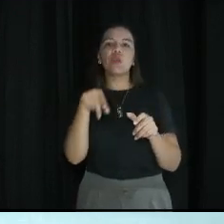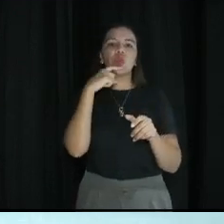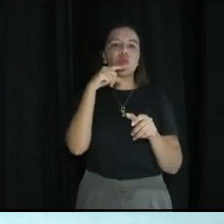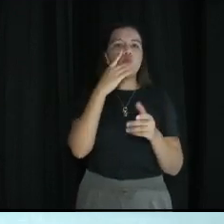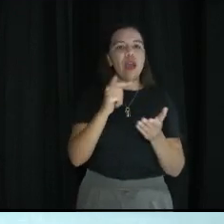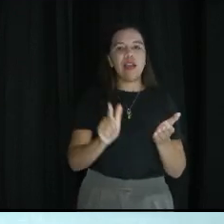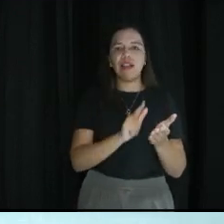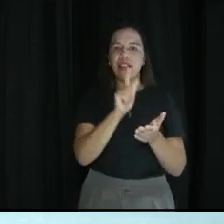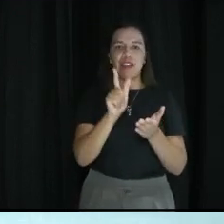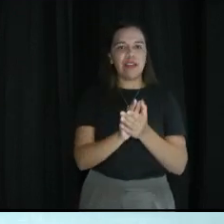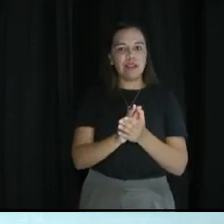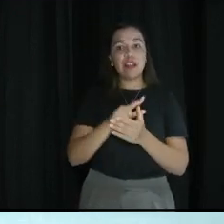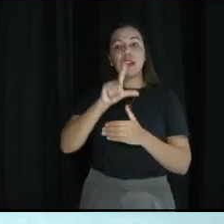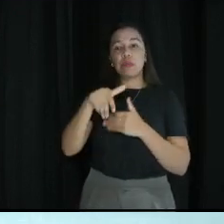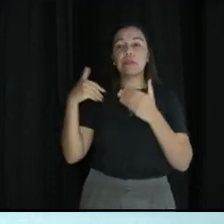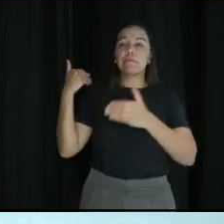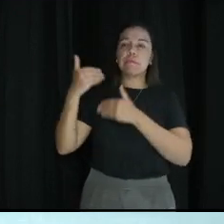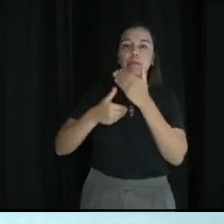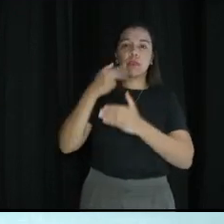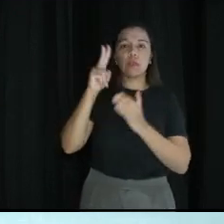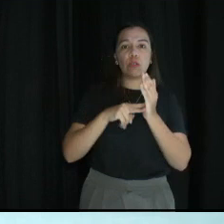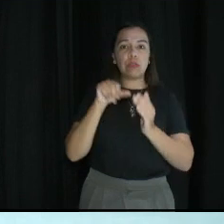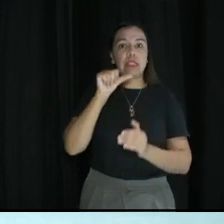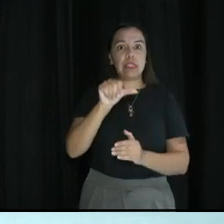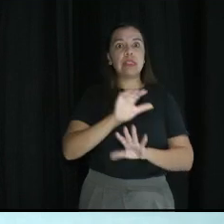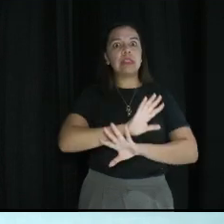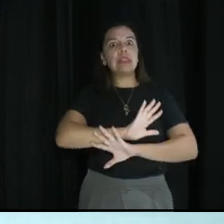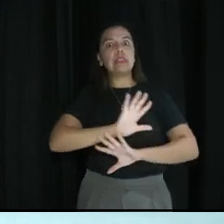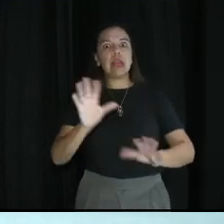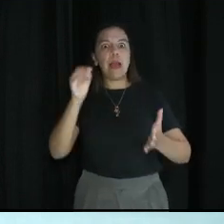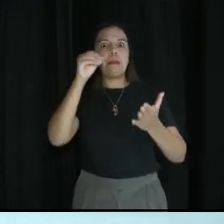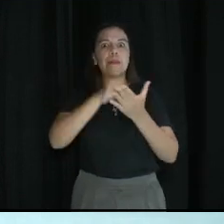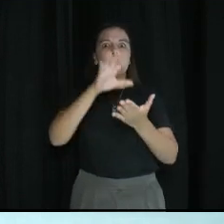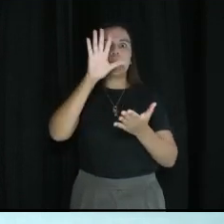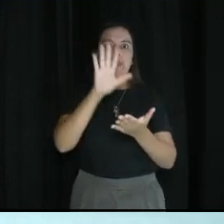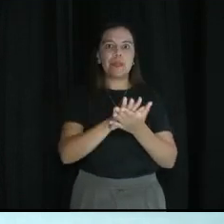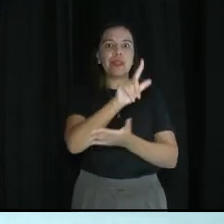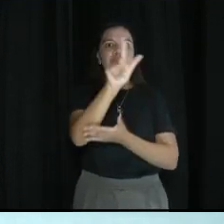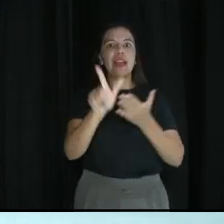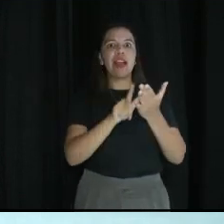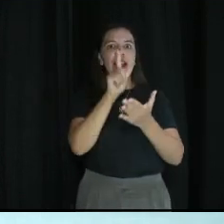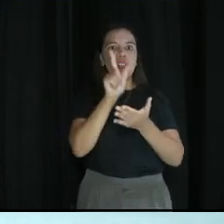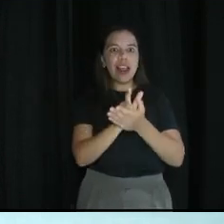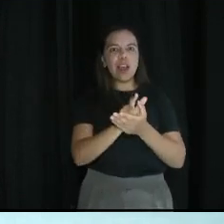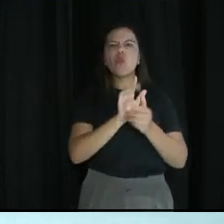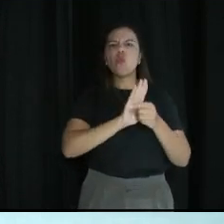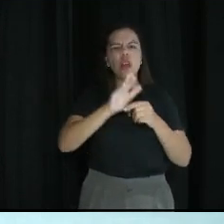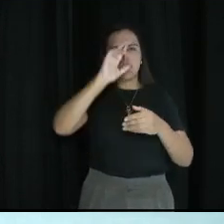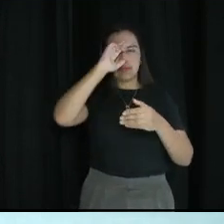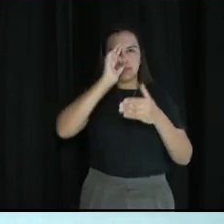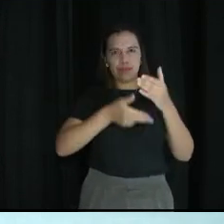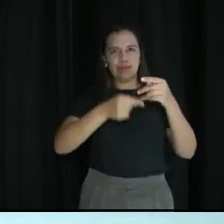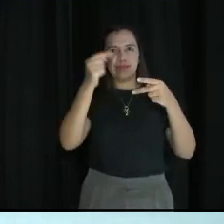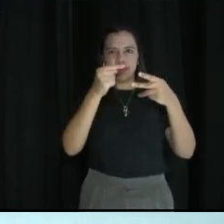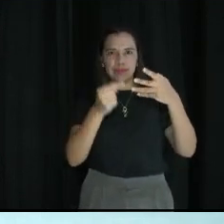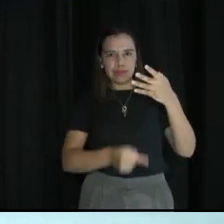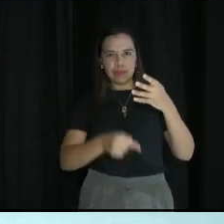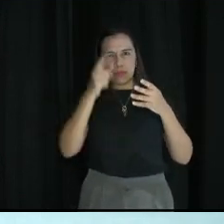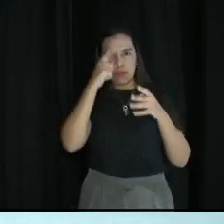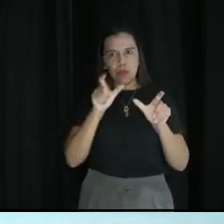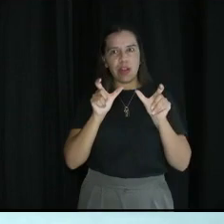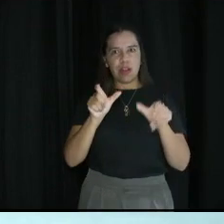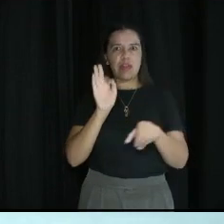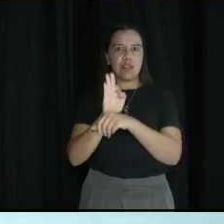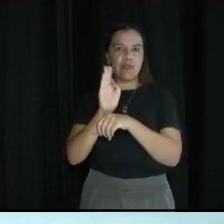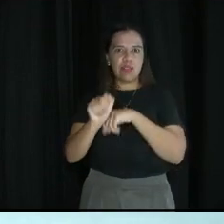incorporación dentro del Código Penal del Estado de Michoacán y se tipifican este tipo de delitos, el delito de crueldad, el delito de maltrato animal